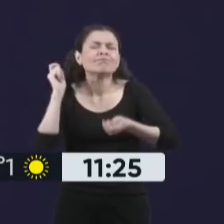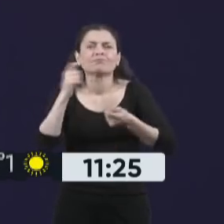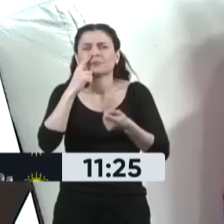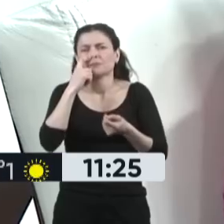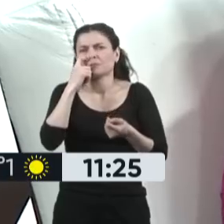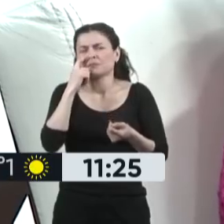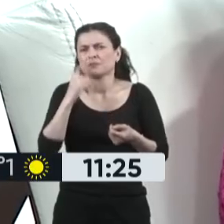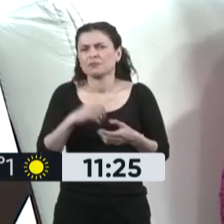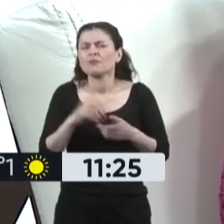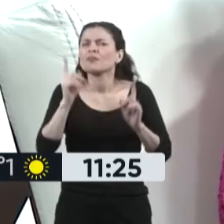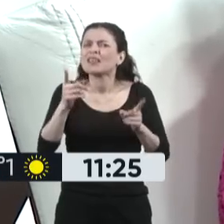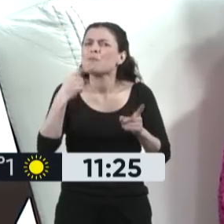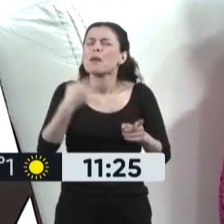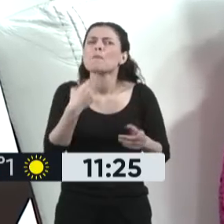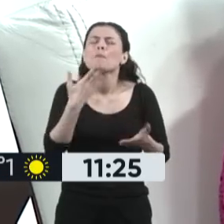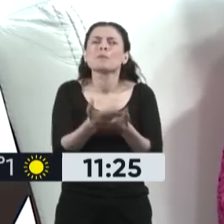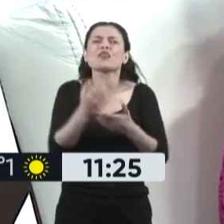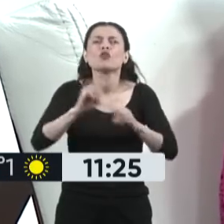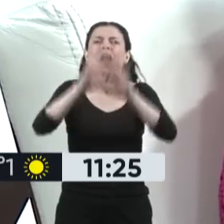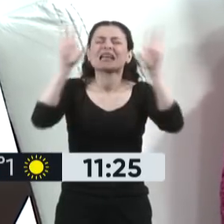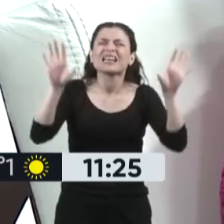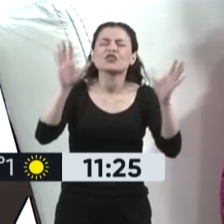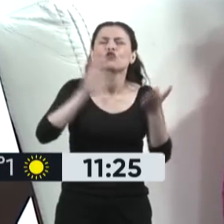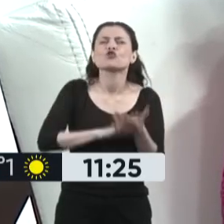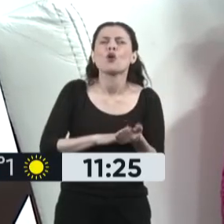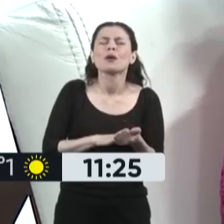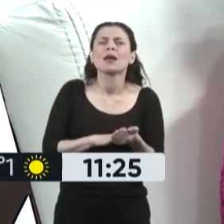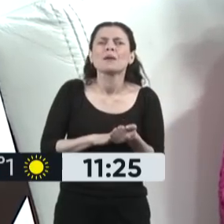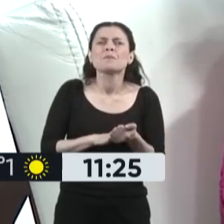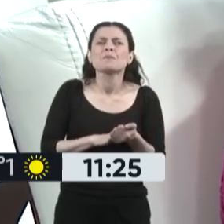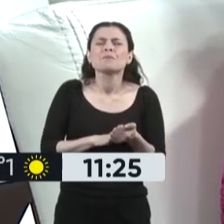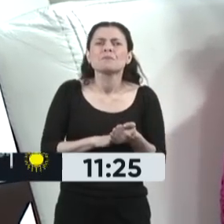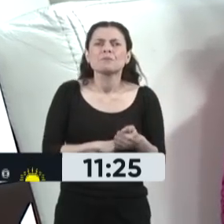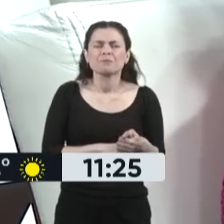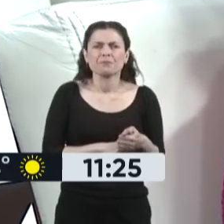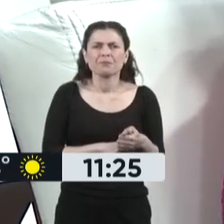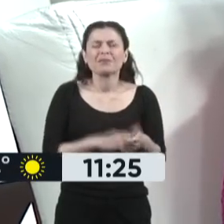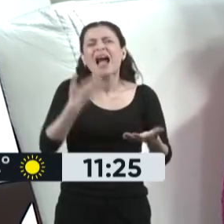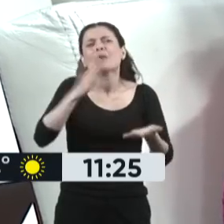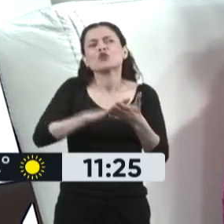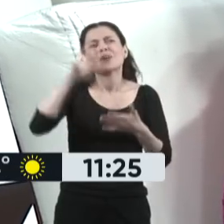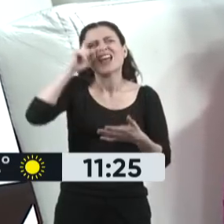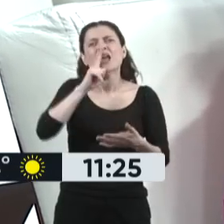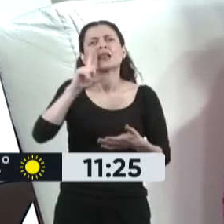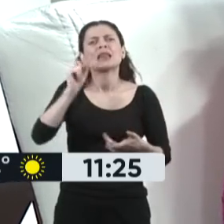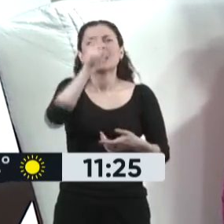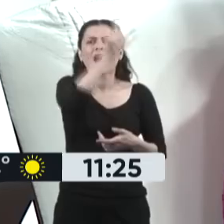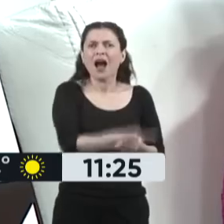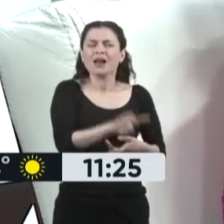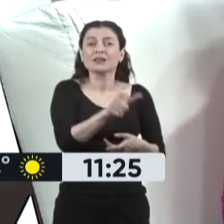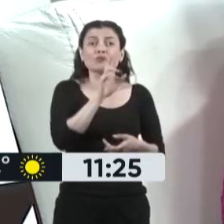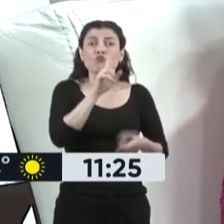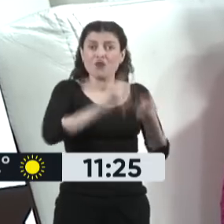una aclaración, Manuel, si podés hacer, la numeración que haces es casi una valoración ética, al menos sobre la ex primera dama, teniendo en cuenta que no